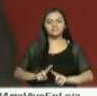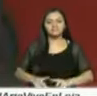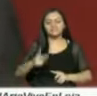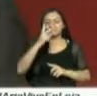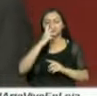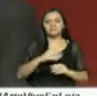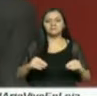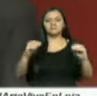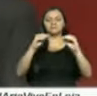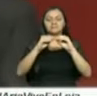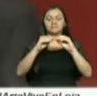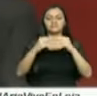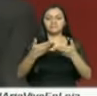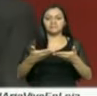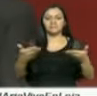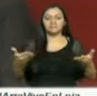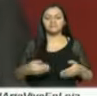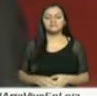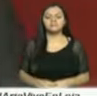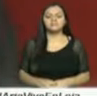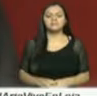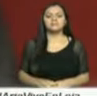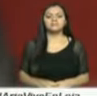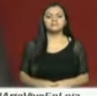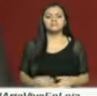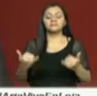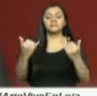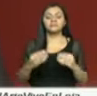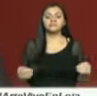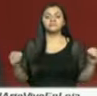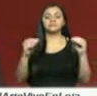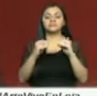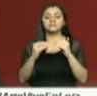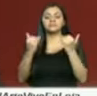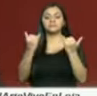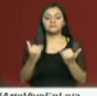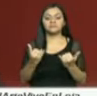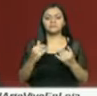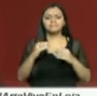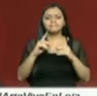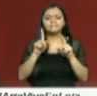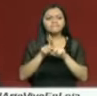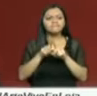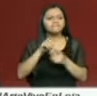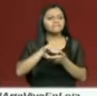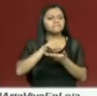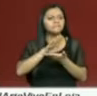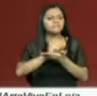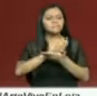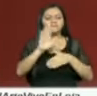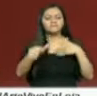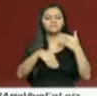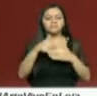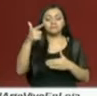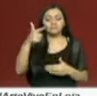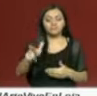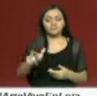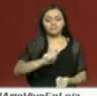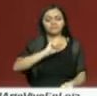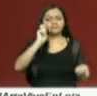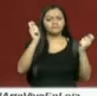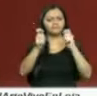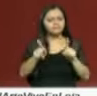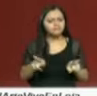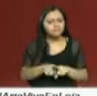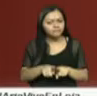circenses y otras manifestaciones. Y está aquí para hacer historia, para que Loja se convierta no